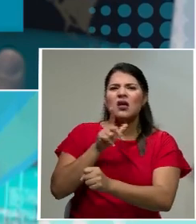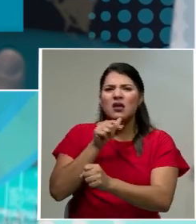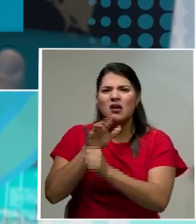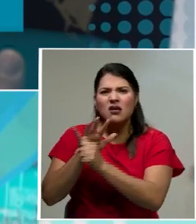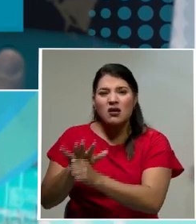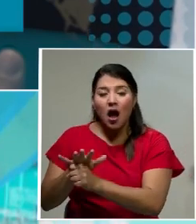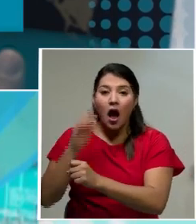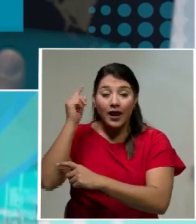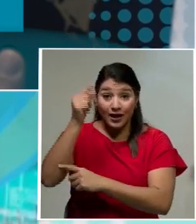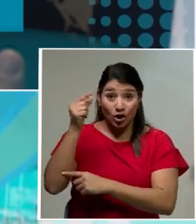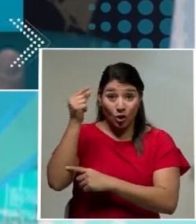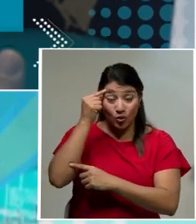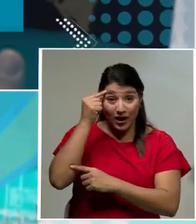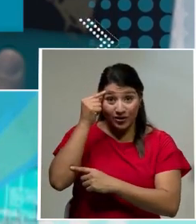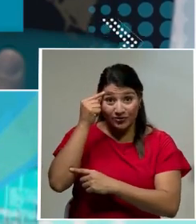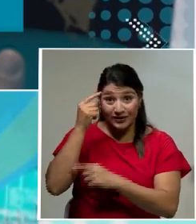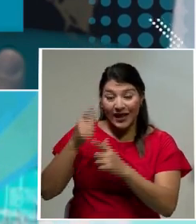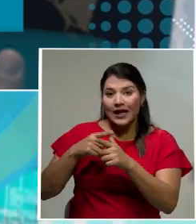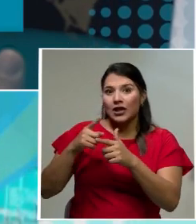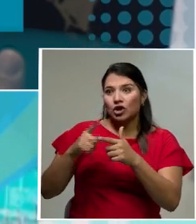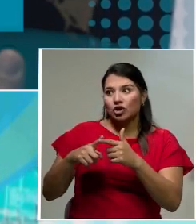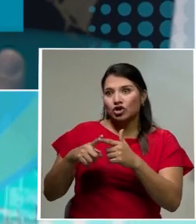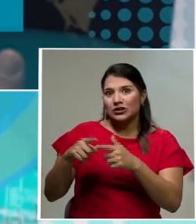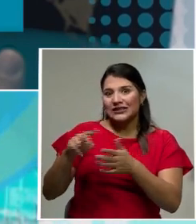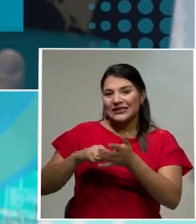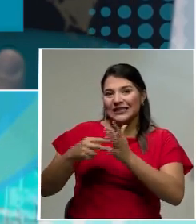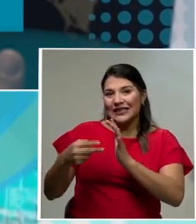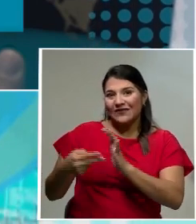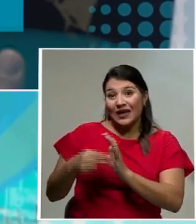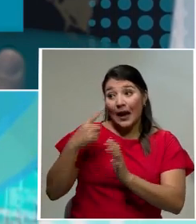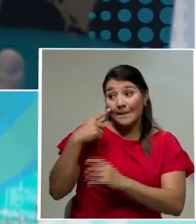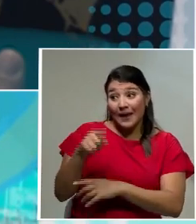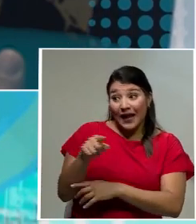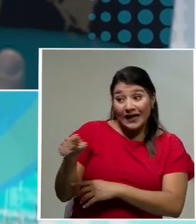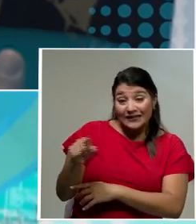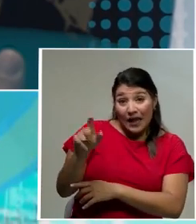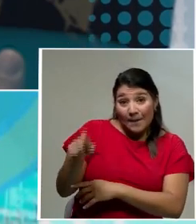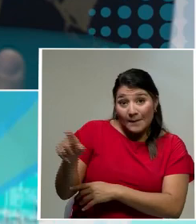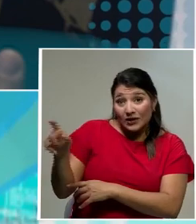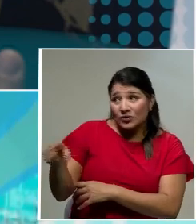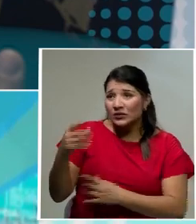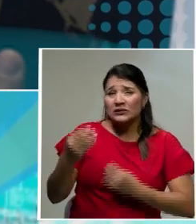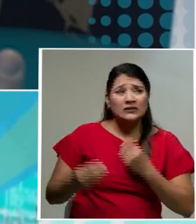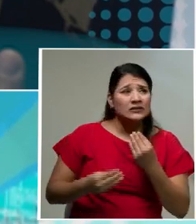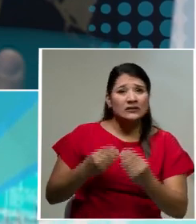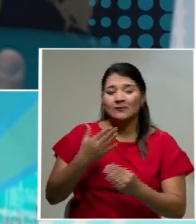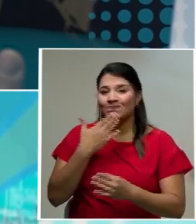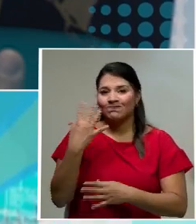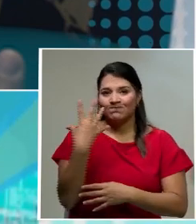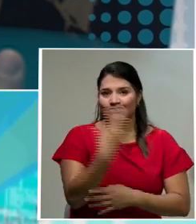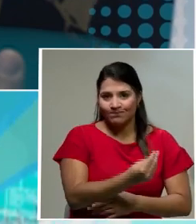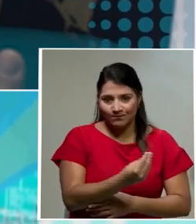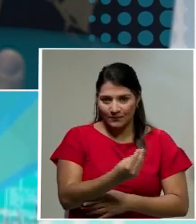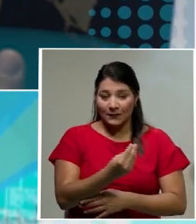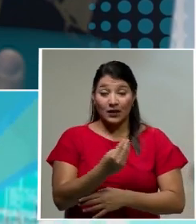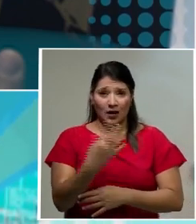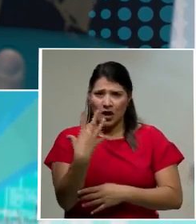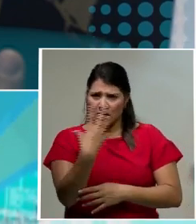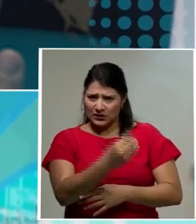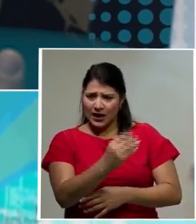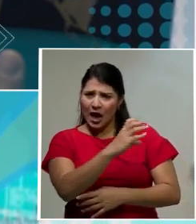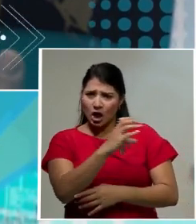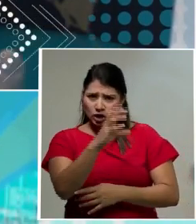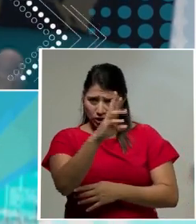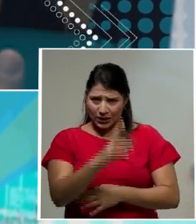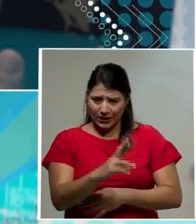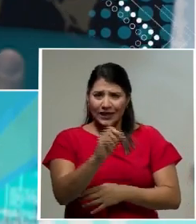este momento de turno, lo que significa para ellos tener y buscar la necesidad de salir. No únicamente están saliendo hacia Costa Rica,